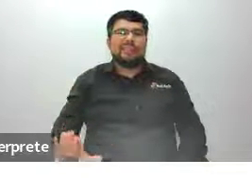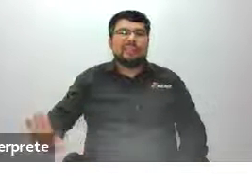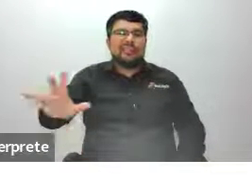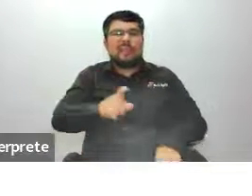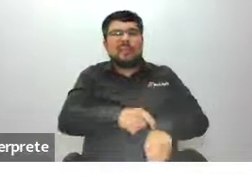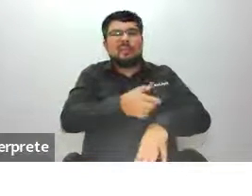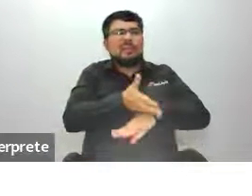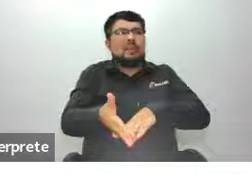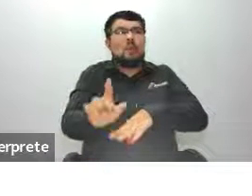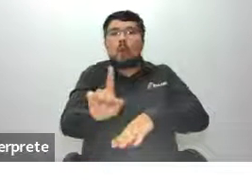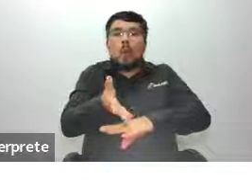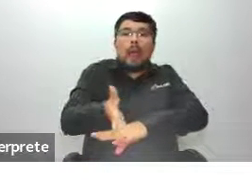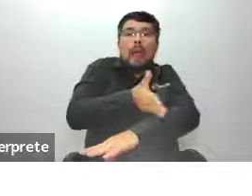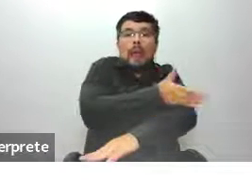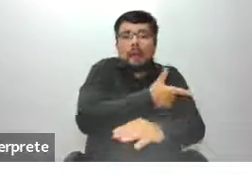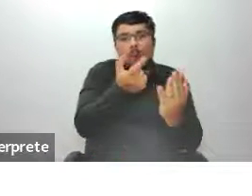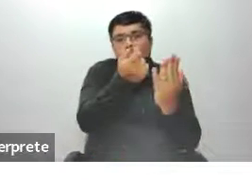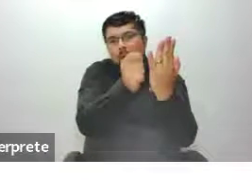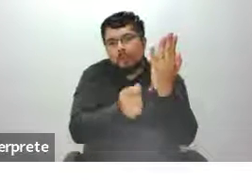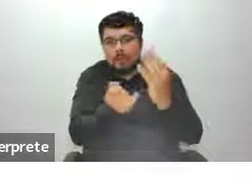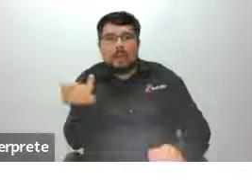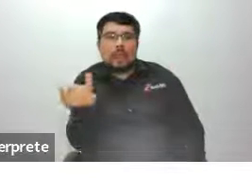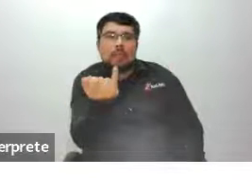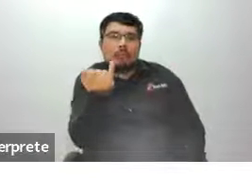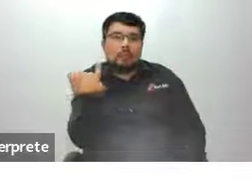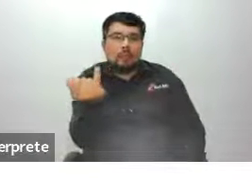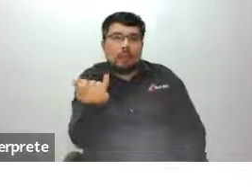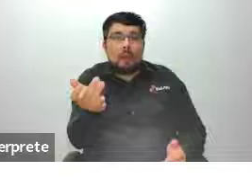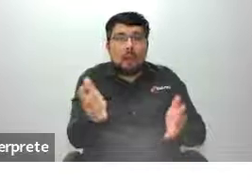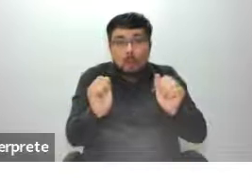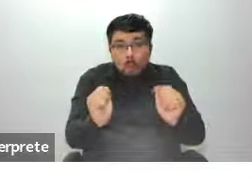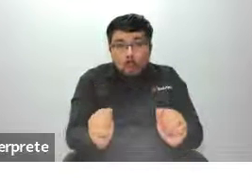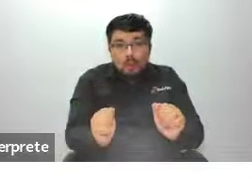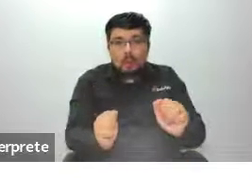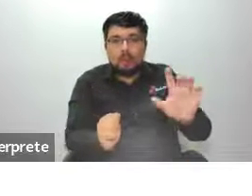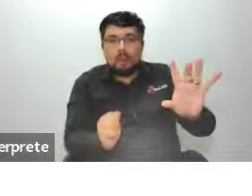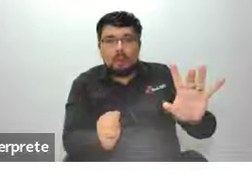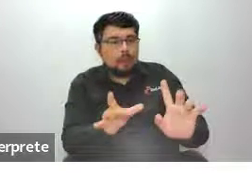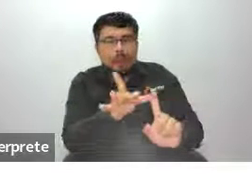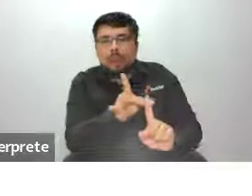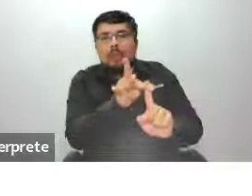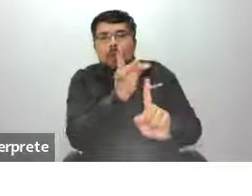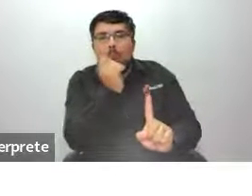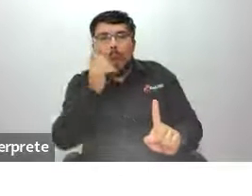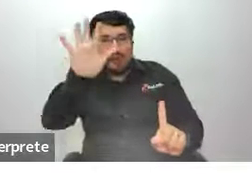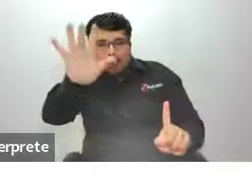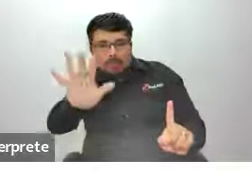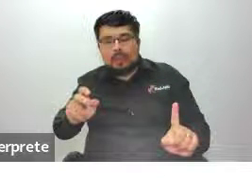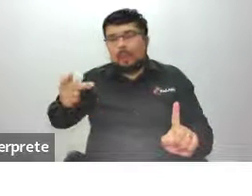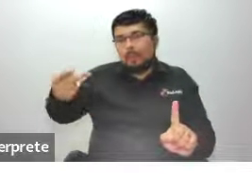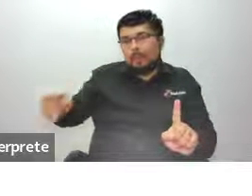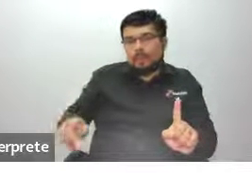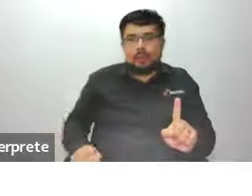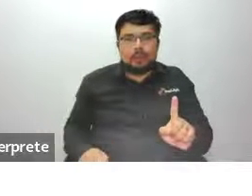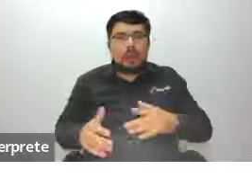debería haber una evaluación individualizada donde pueda identificar cuáles son sus características particulares, de dónde